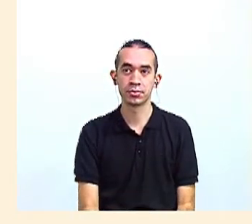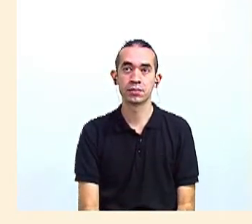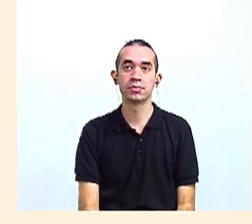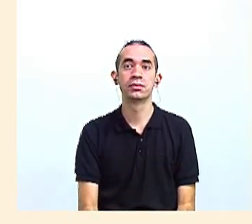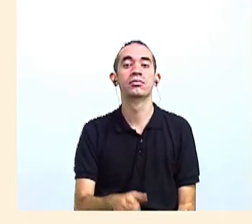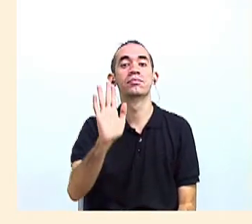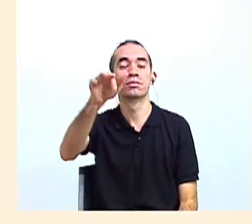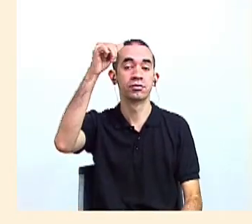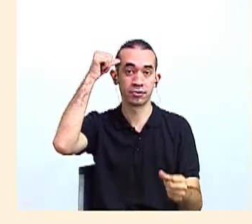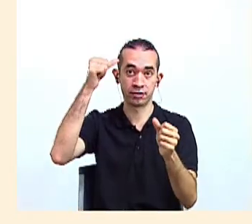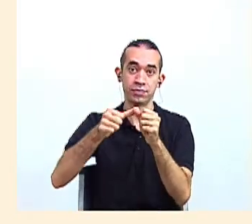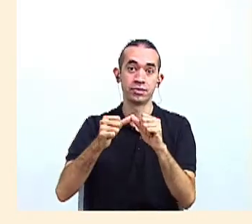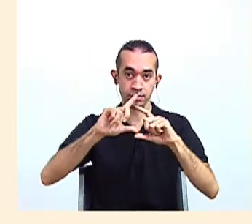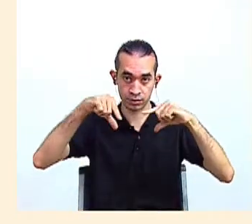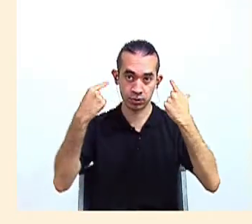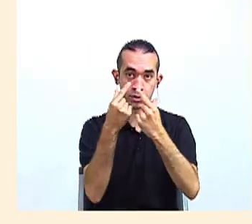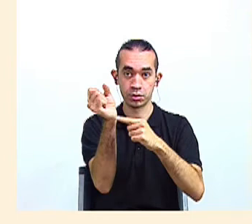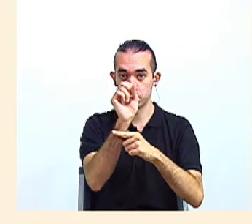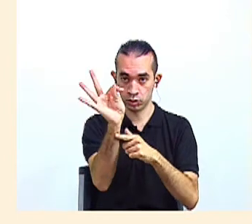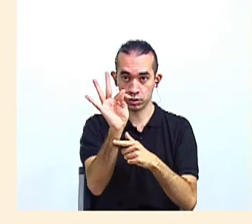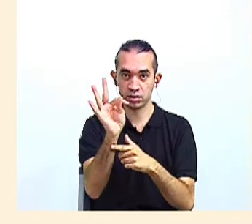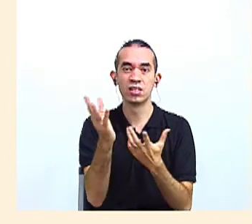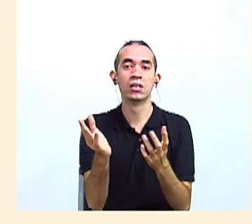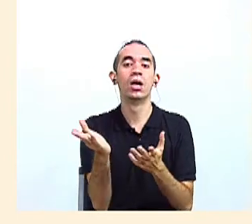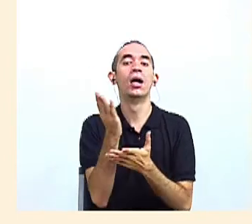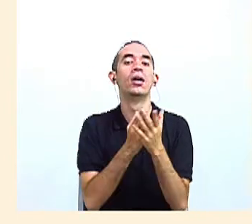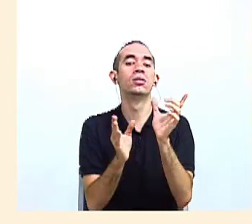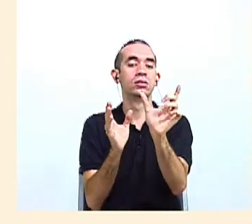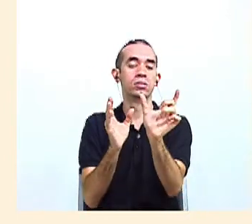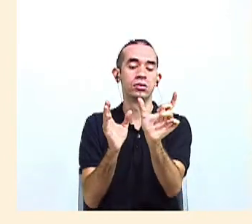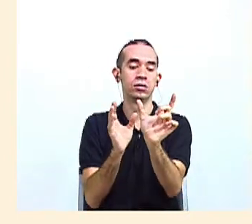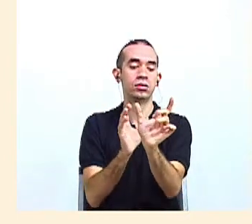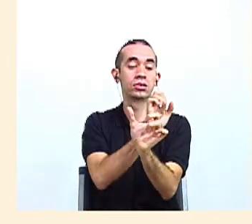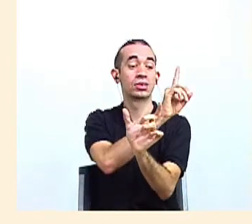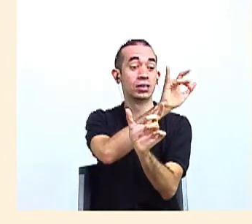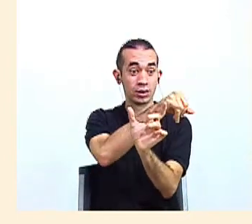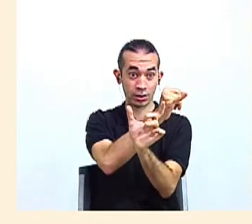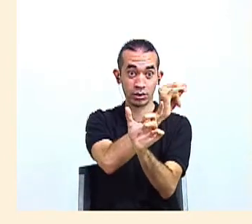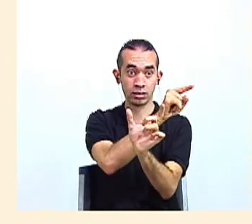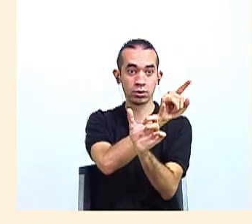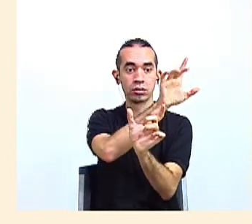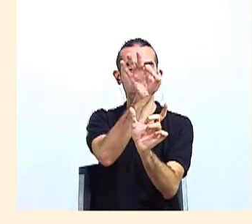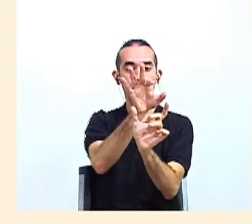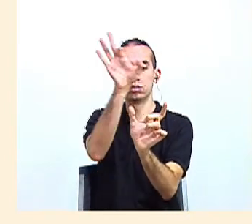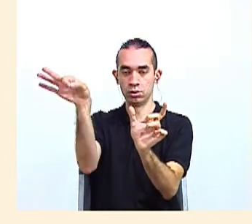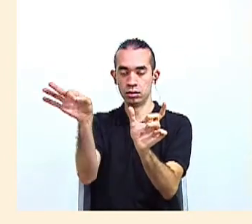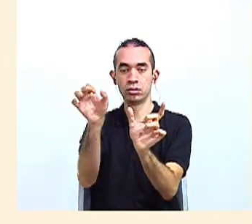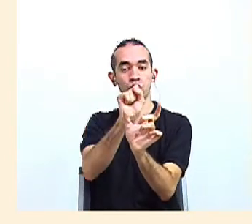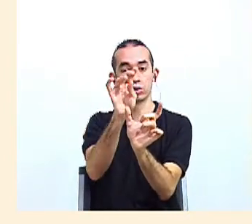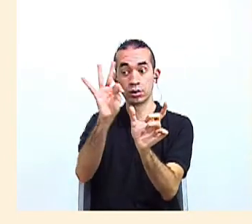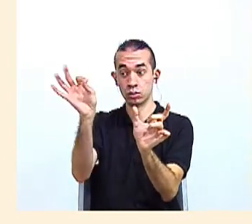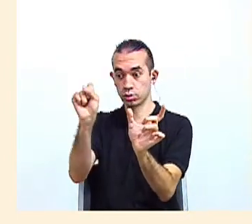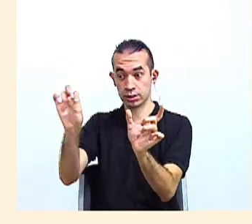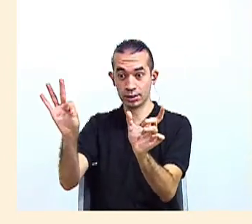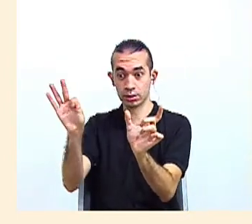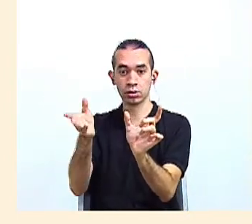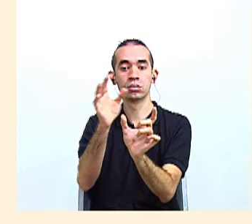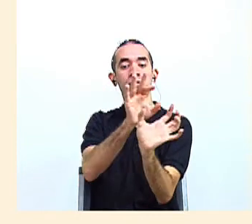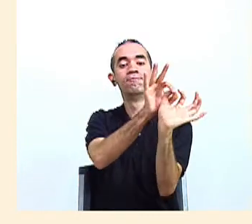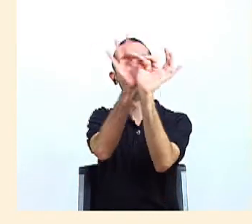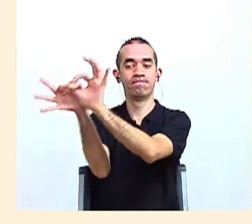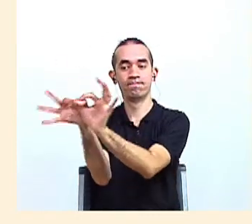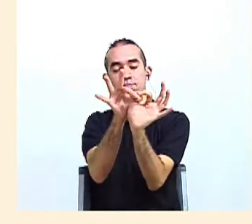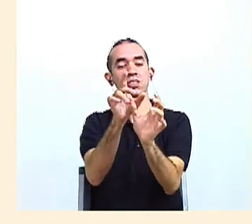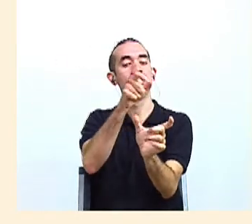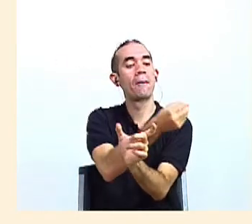Debemos recordar que en el grupo nominal, cuando un adjetivo califica a dos o más sustantivos coordinados y va pospuestos a ellos, se recomienda